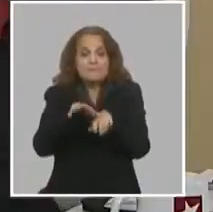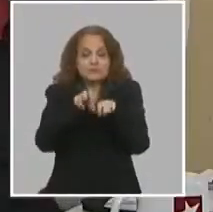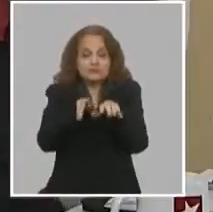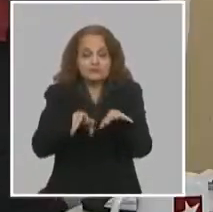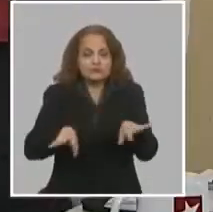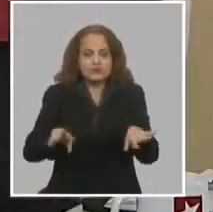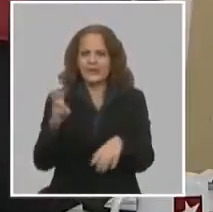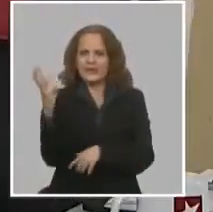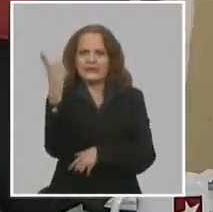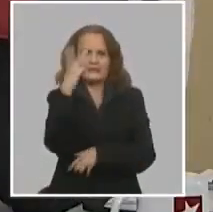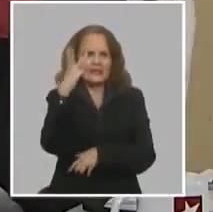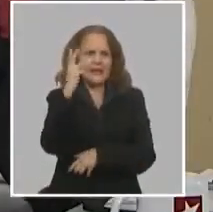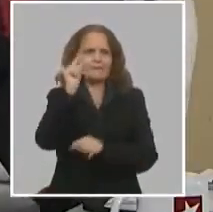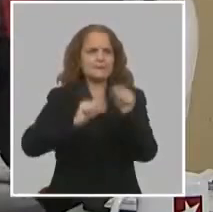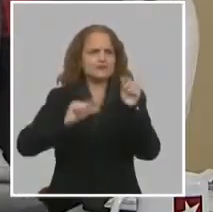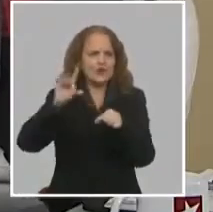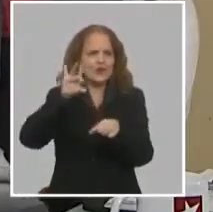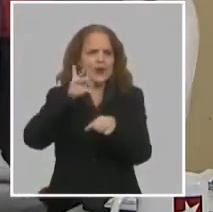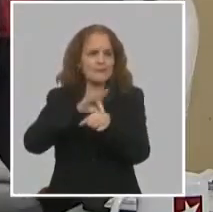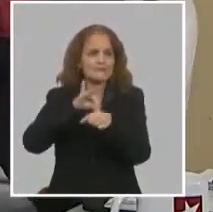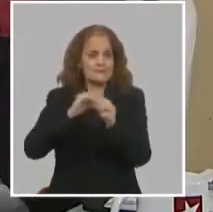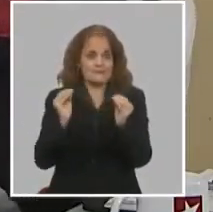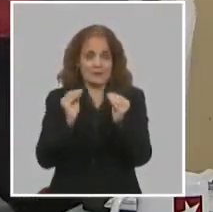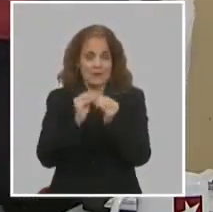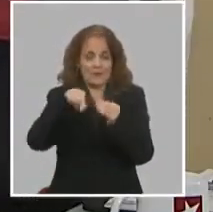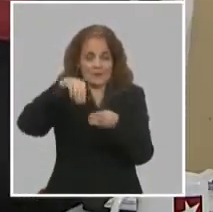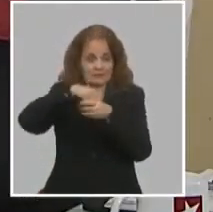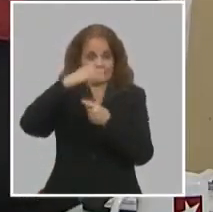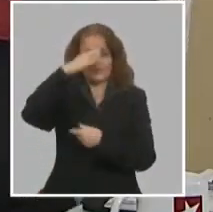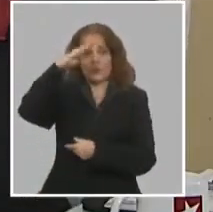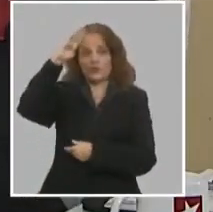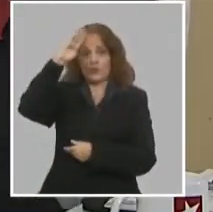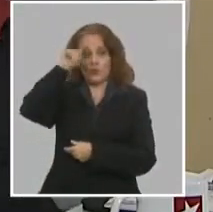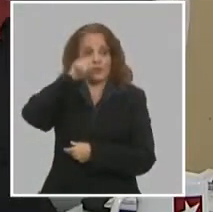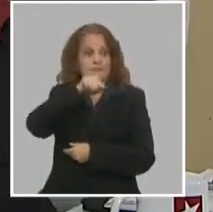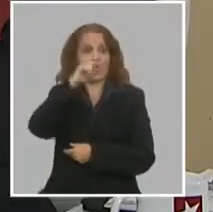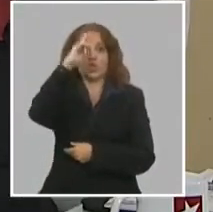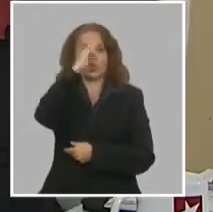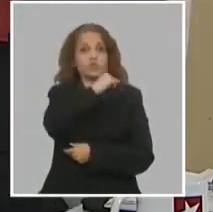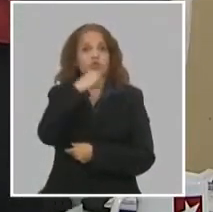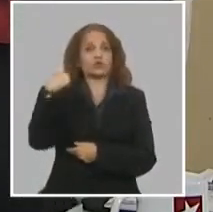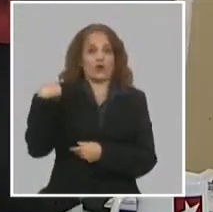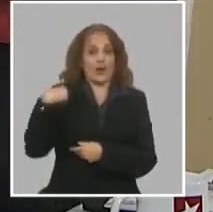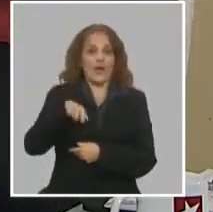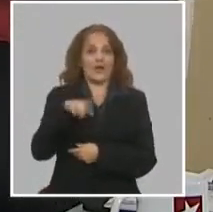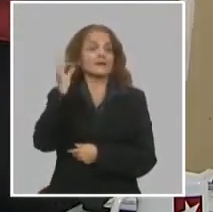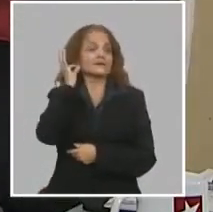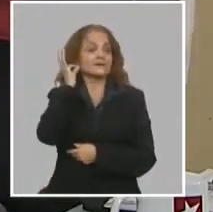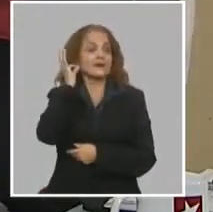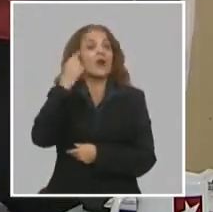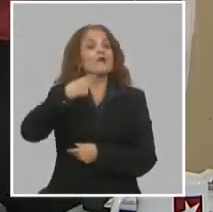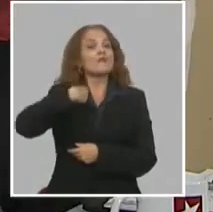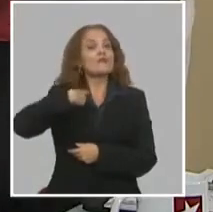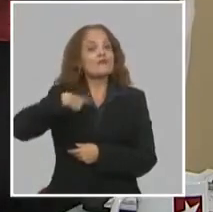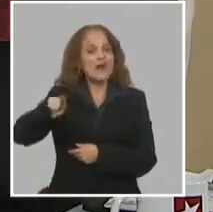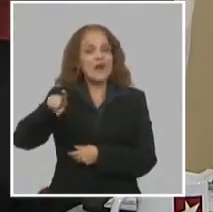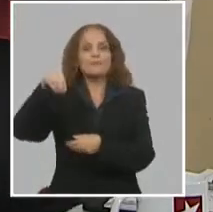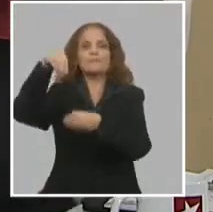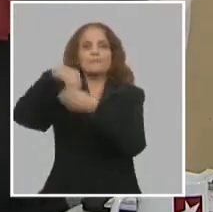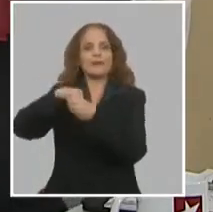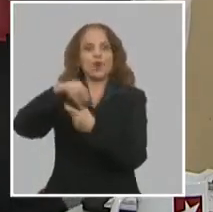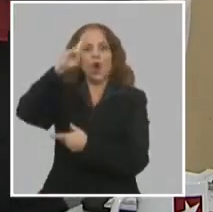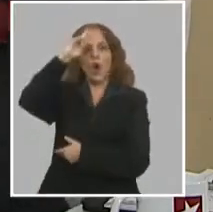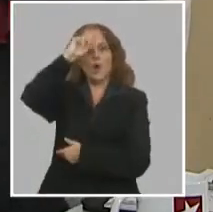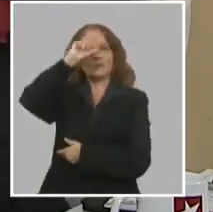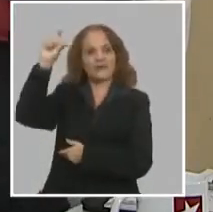los tres primeros casos de COVID-19 en nuestro país, Marcy, pues fue enviada por la dirección del Ministerio hasta el IPK. Allí